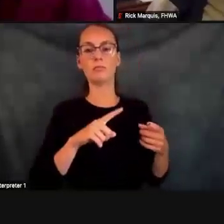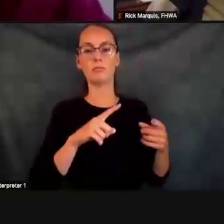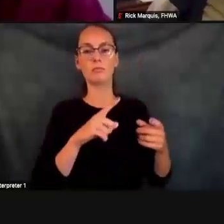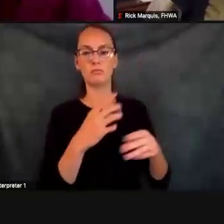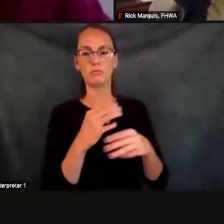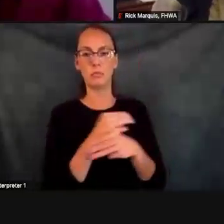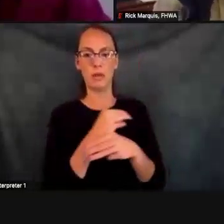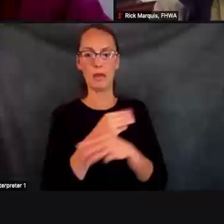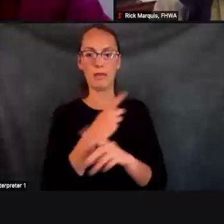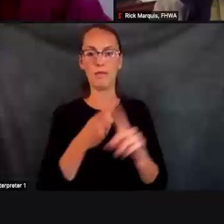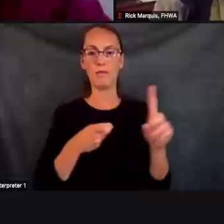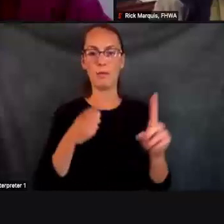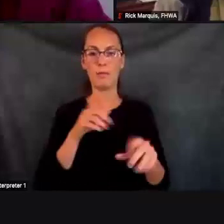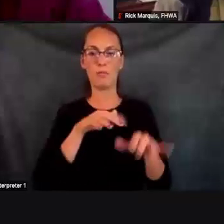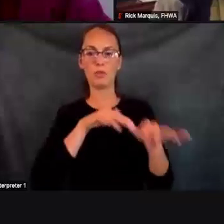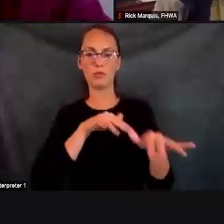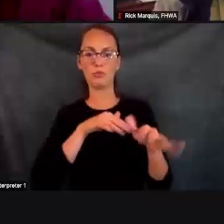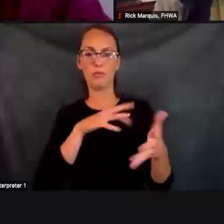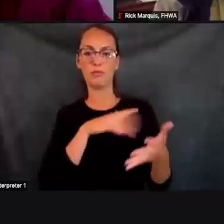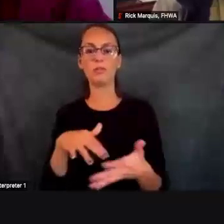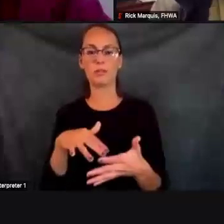comentarios sobre esos cálculos.